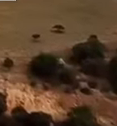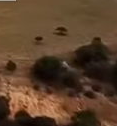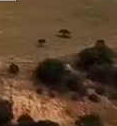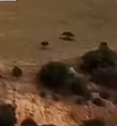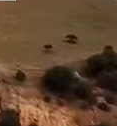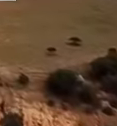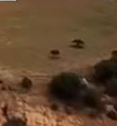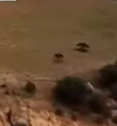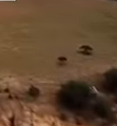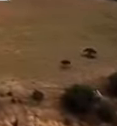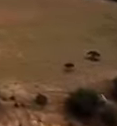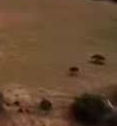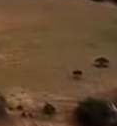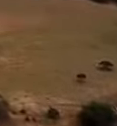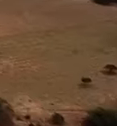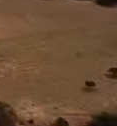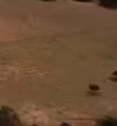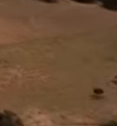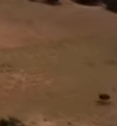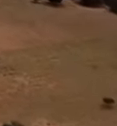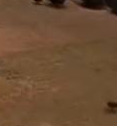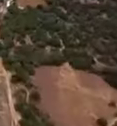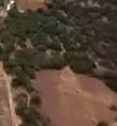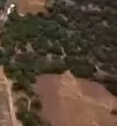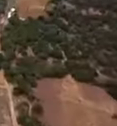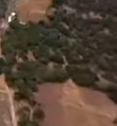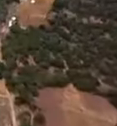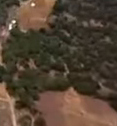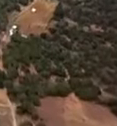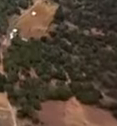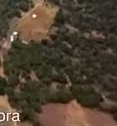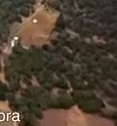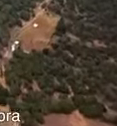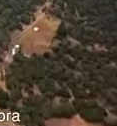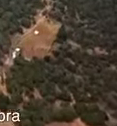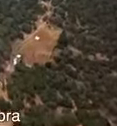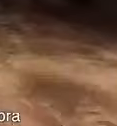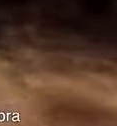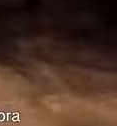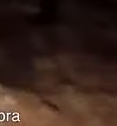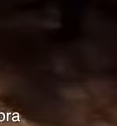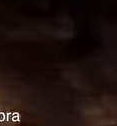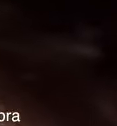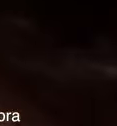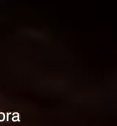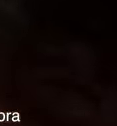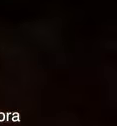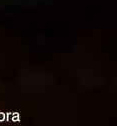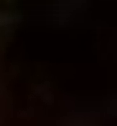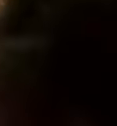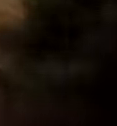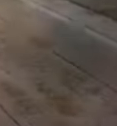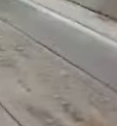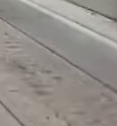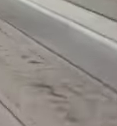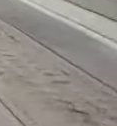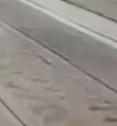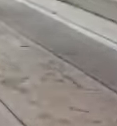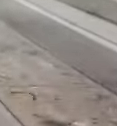la Secretaría de Infraestructura, Comunicaciones y Transportes ha concluido con éxito los trabajos del programa de caminos de mano de obra en